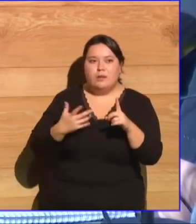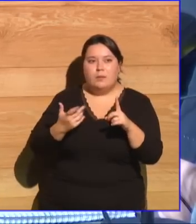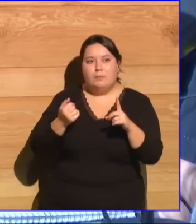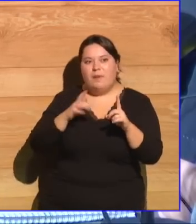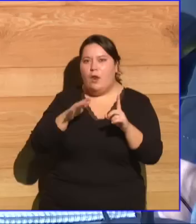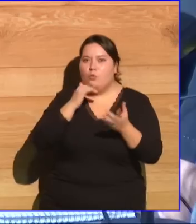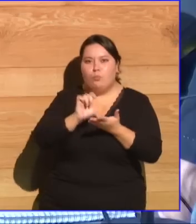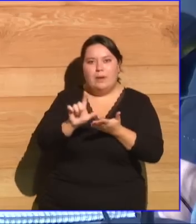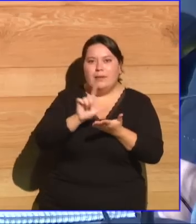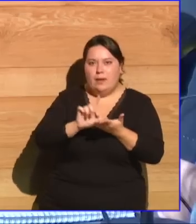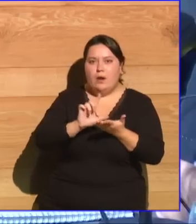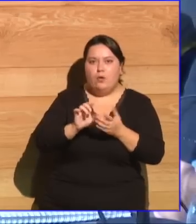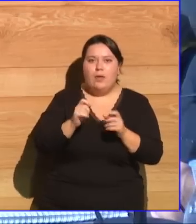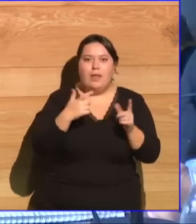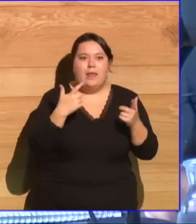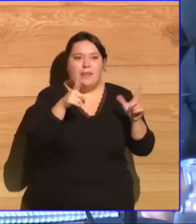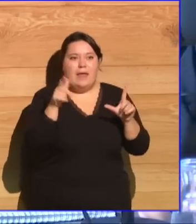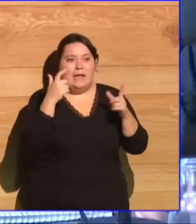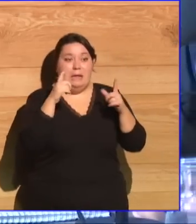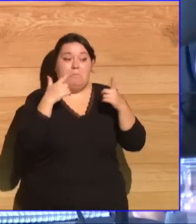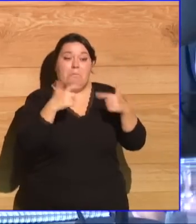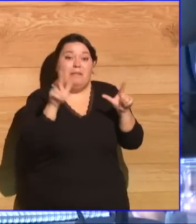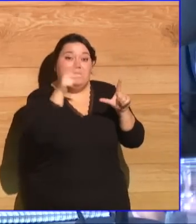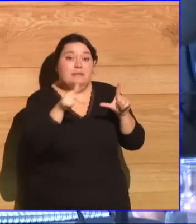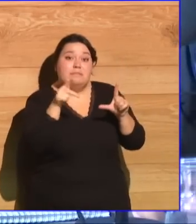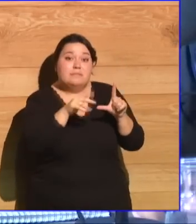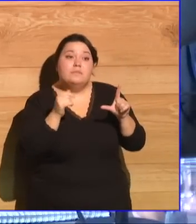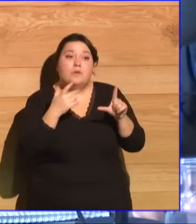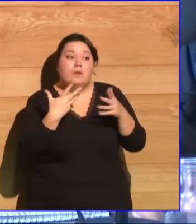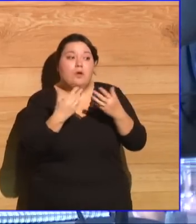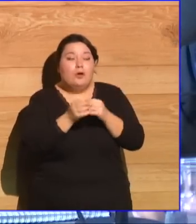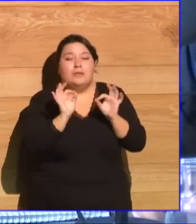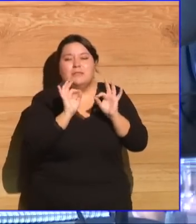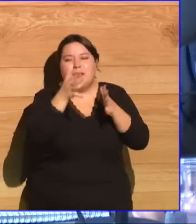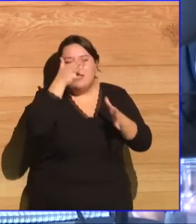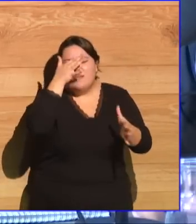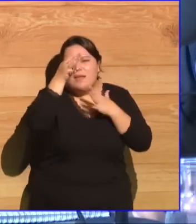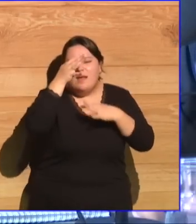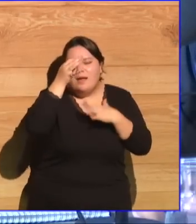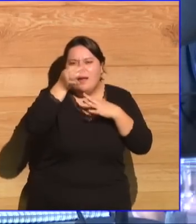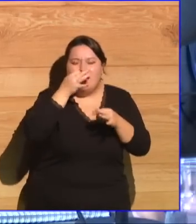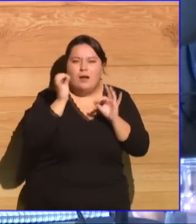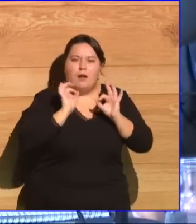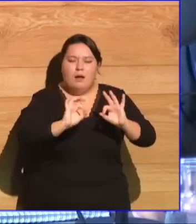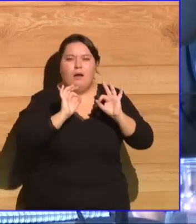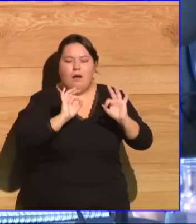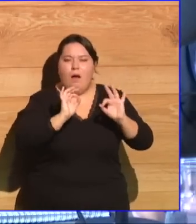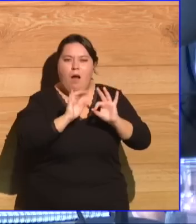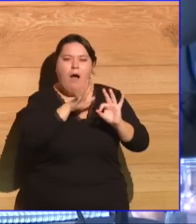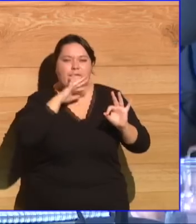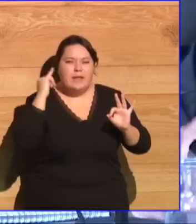lo literario. Es verdad que pocas escenas ha rodado Spielberg con la precisión y con la absoluta presteza,